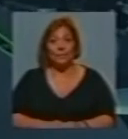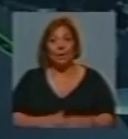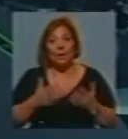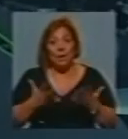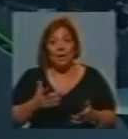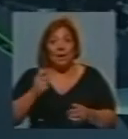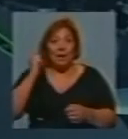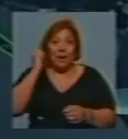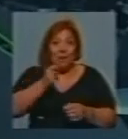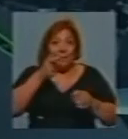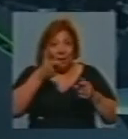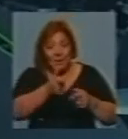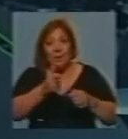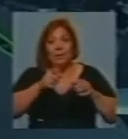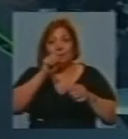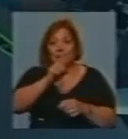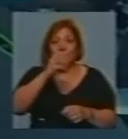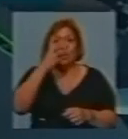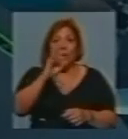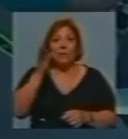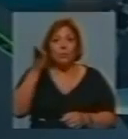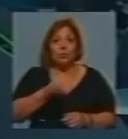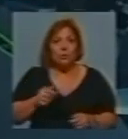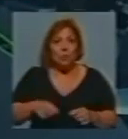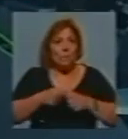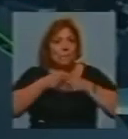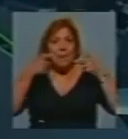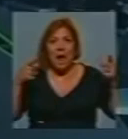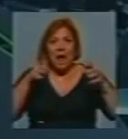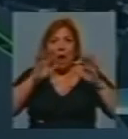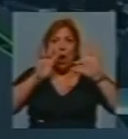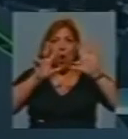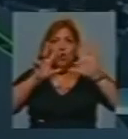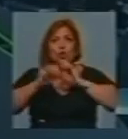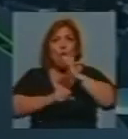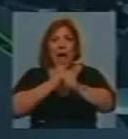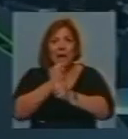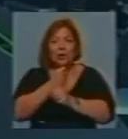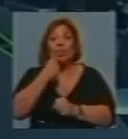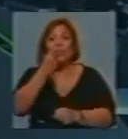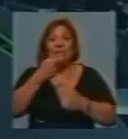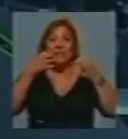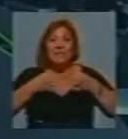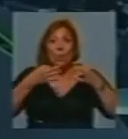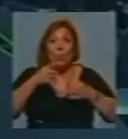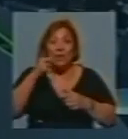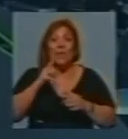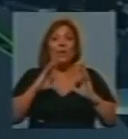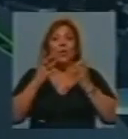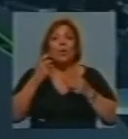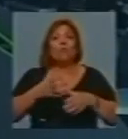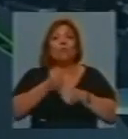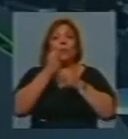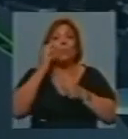Las rapiñas aumentaron un 140% en los últimos 8 años, según un nuevo reporte de seguridad realizado por la